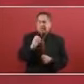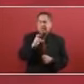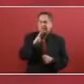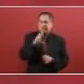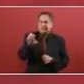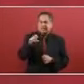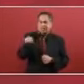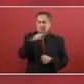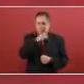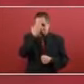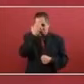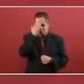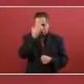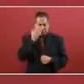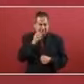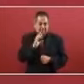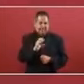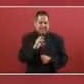famosísima